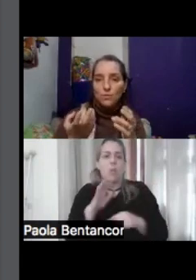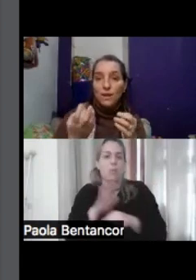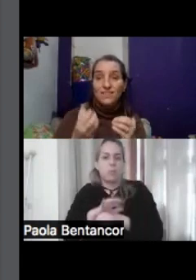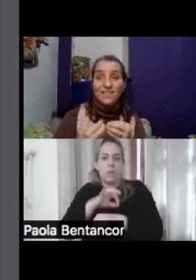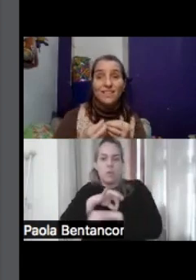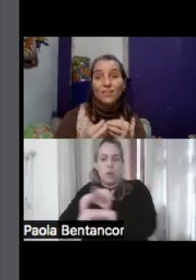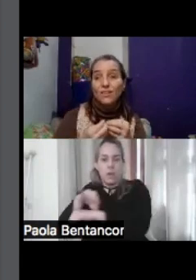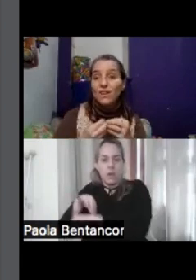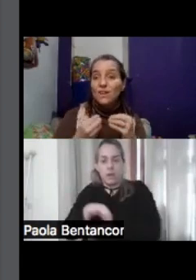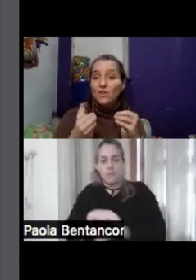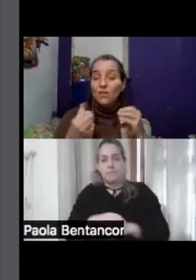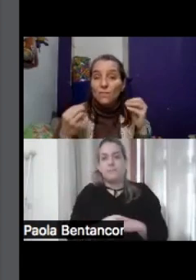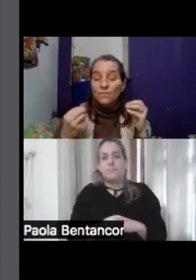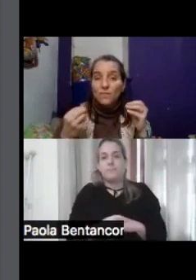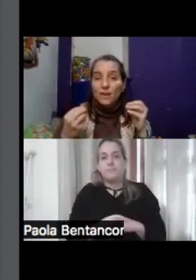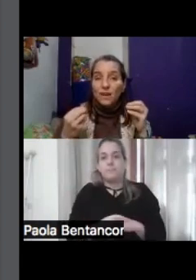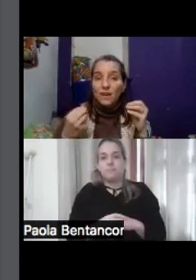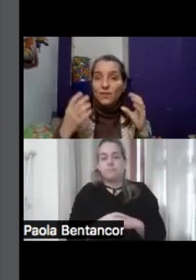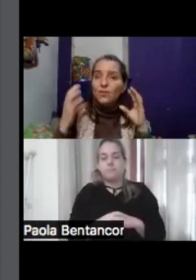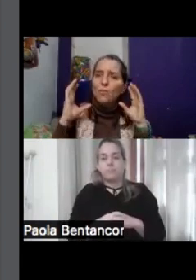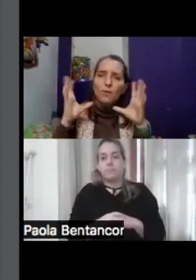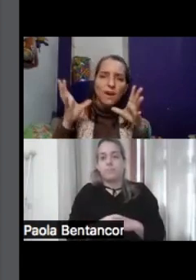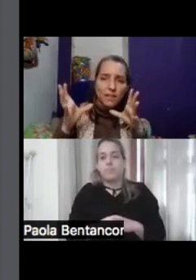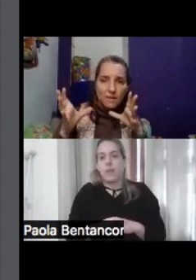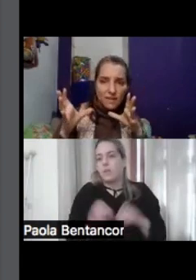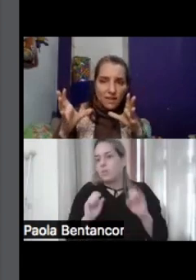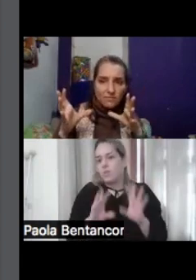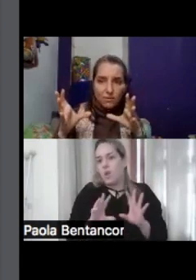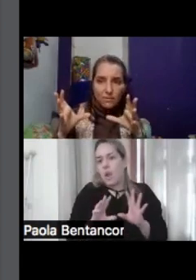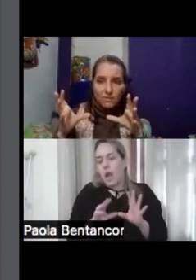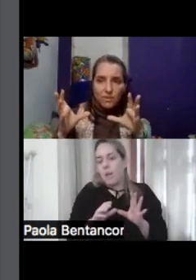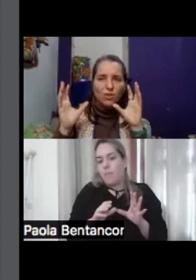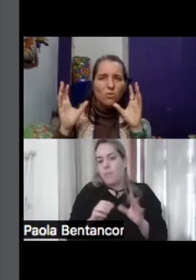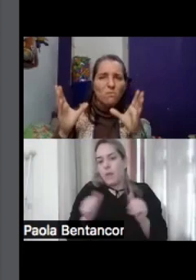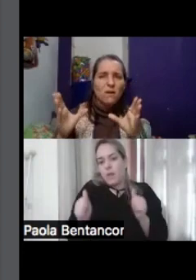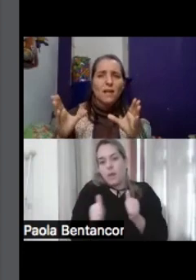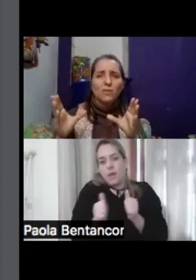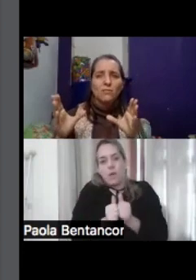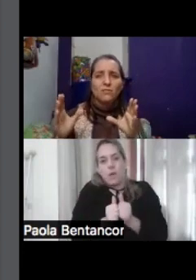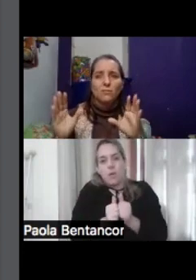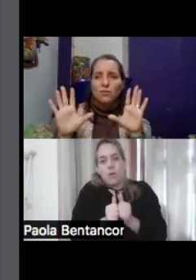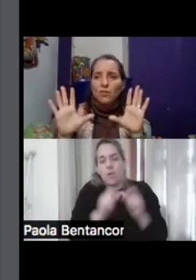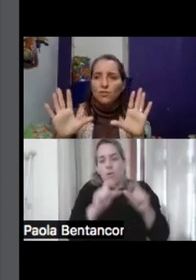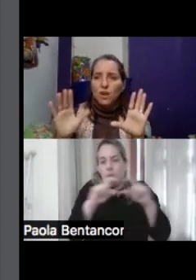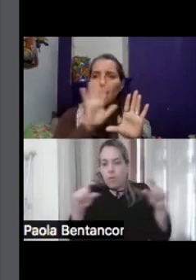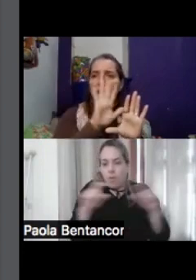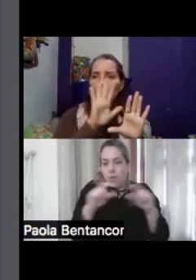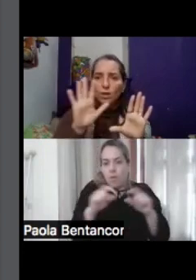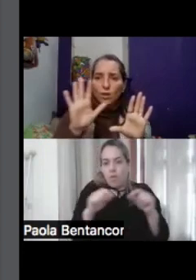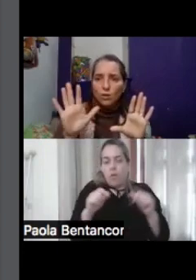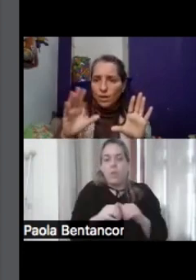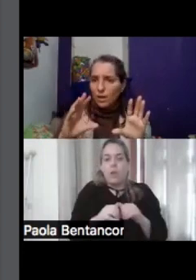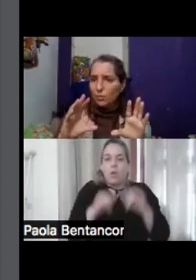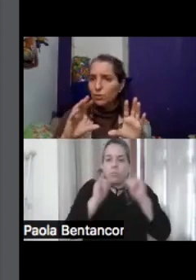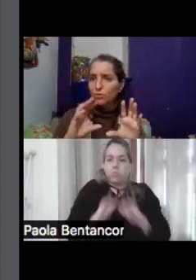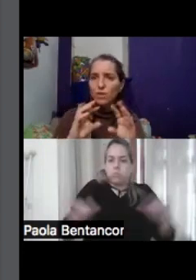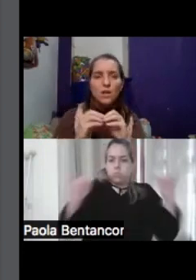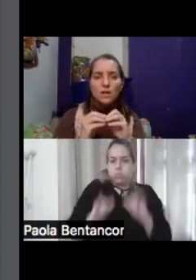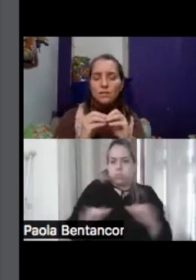por ejemplo, de apoyos visuales, sino con no poner demasiada información, no bombardear con información, ser